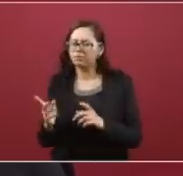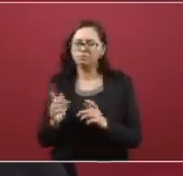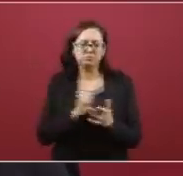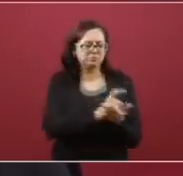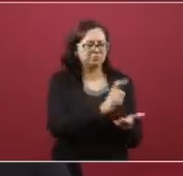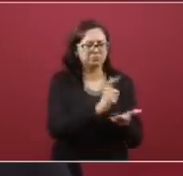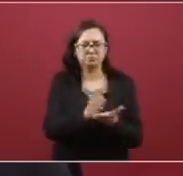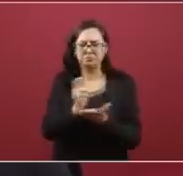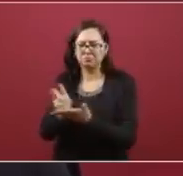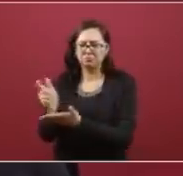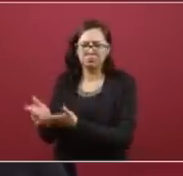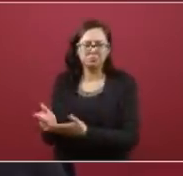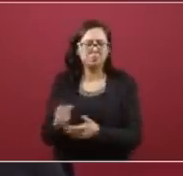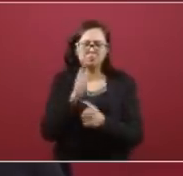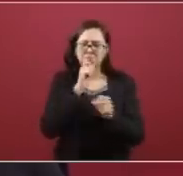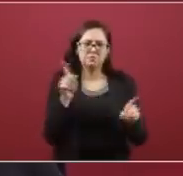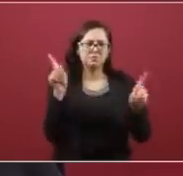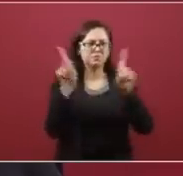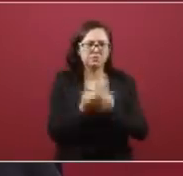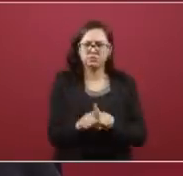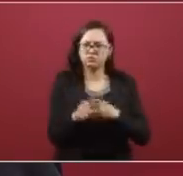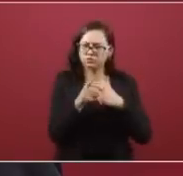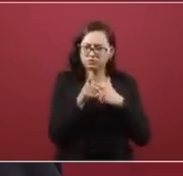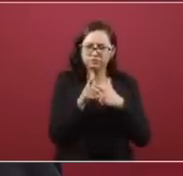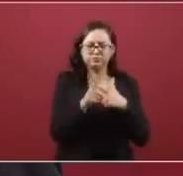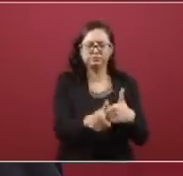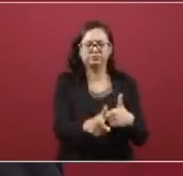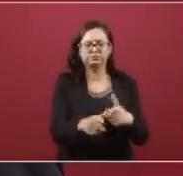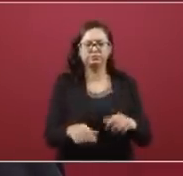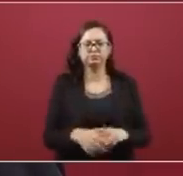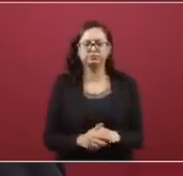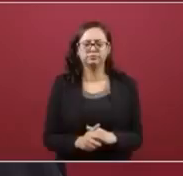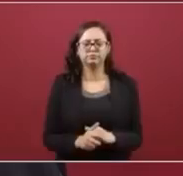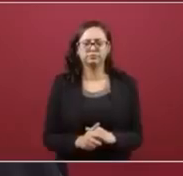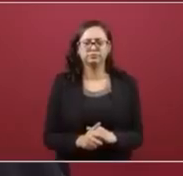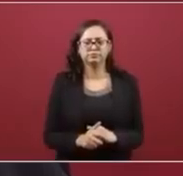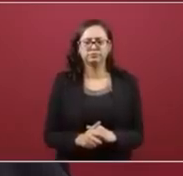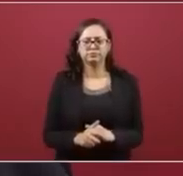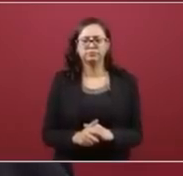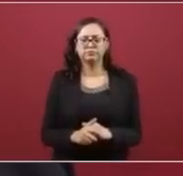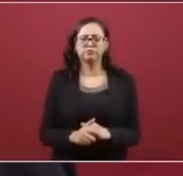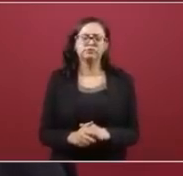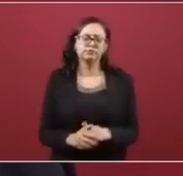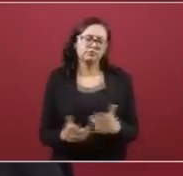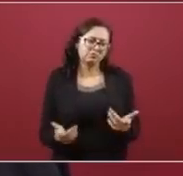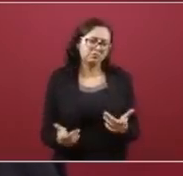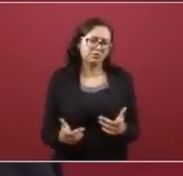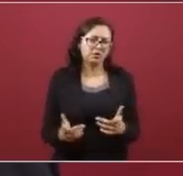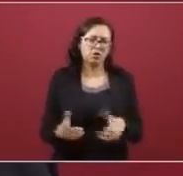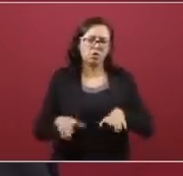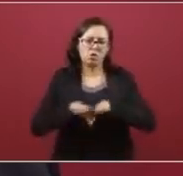sigue igual, buscando que se homologue,